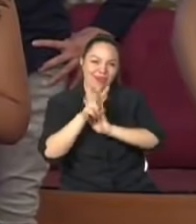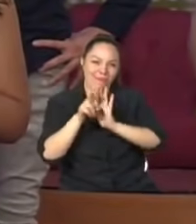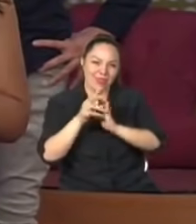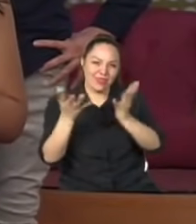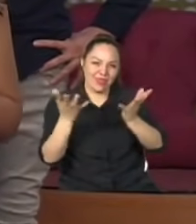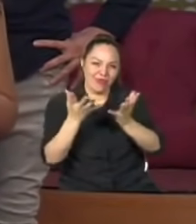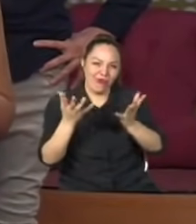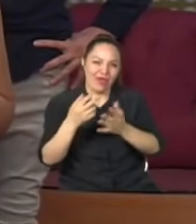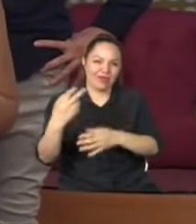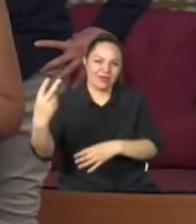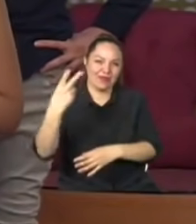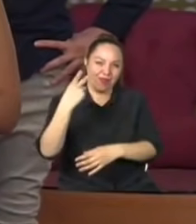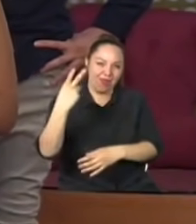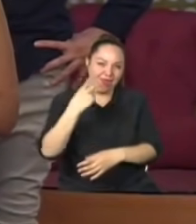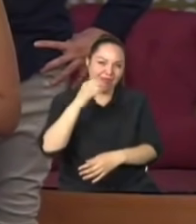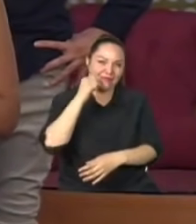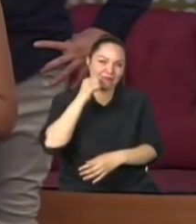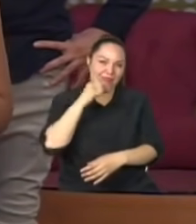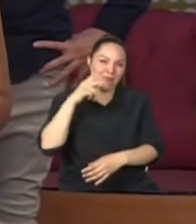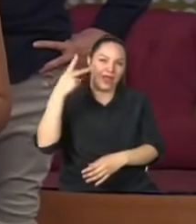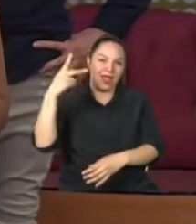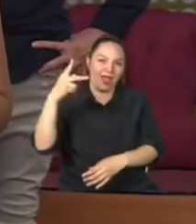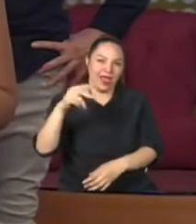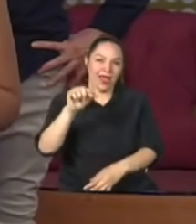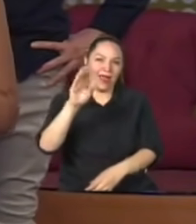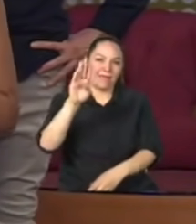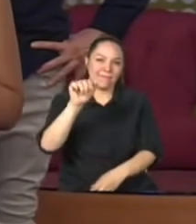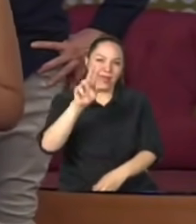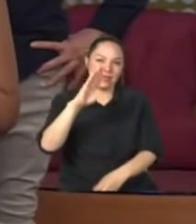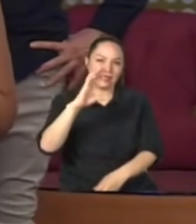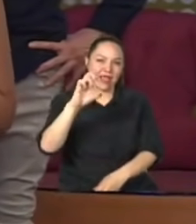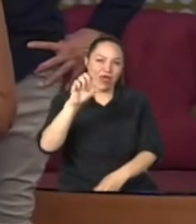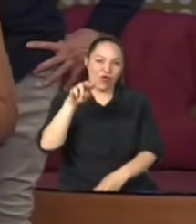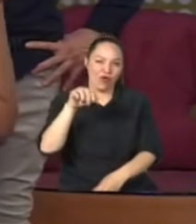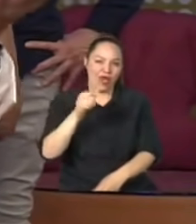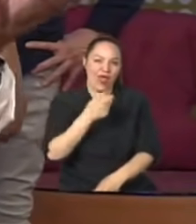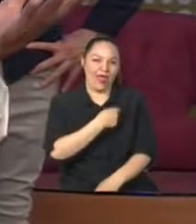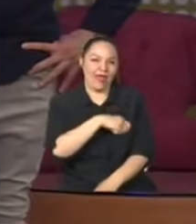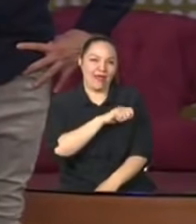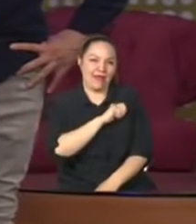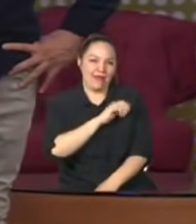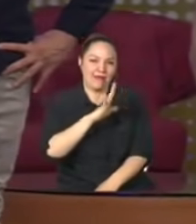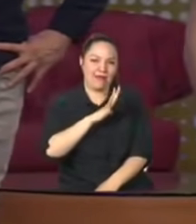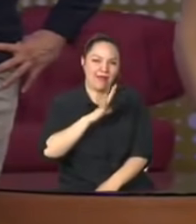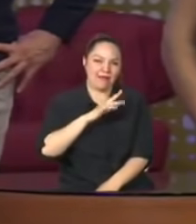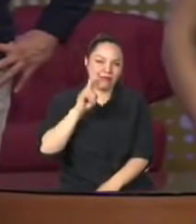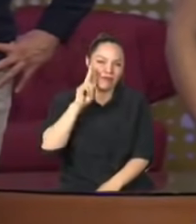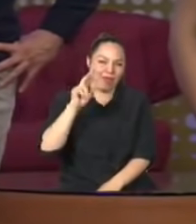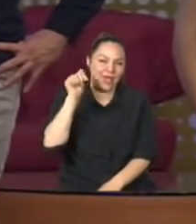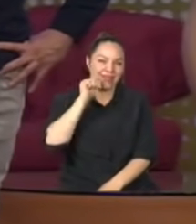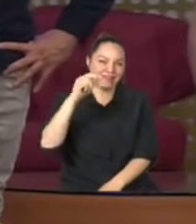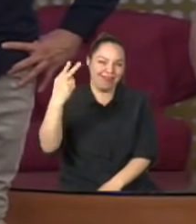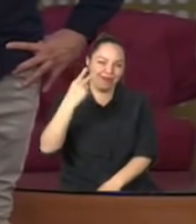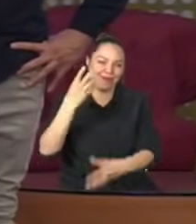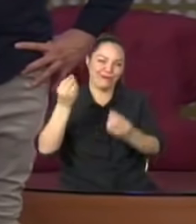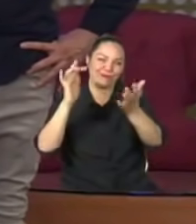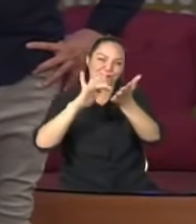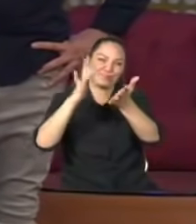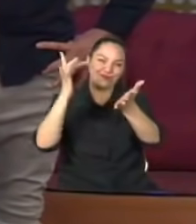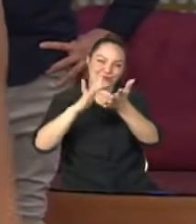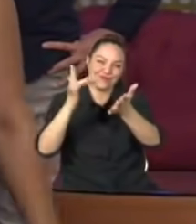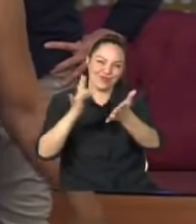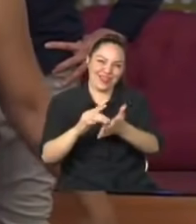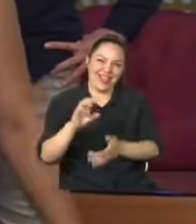ve los programas allá en Barcelona, en España. Y qué súper agradecido, mi querido